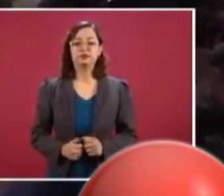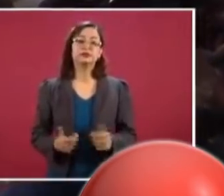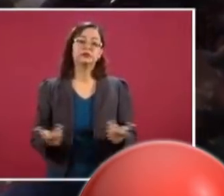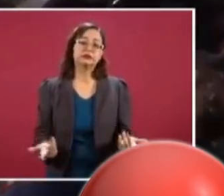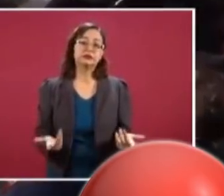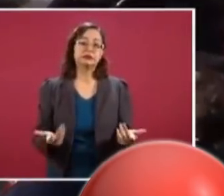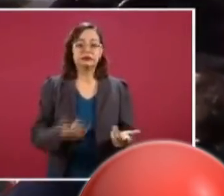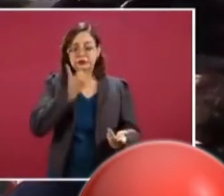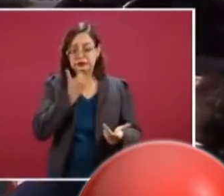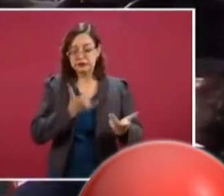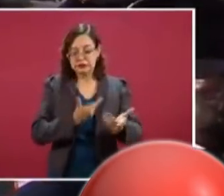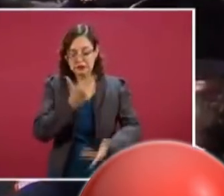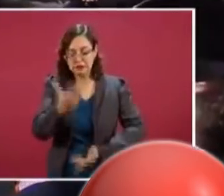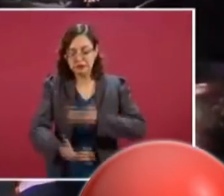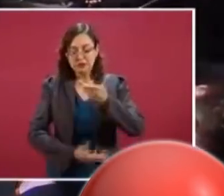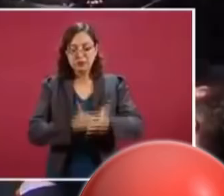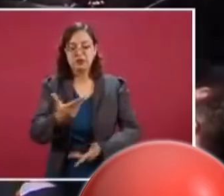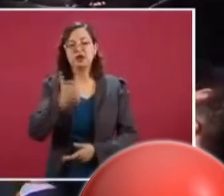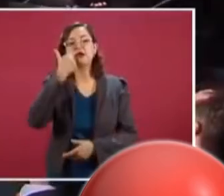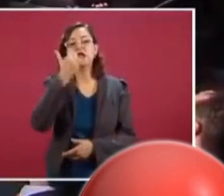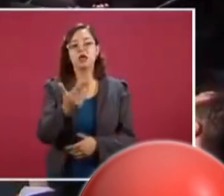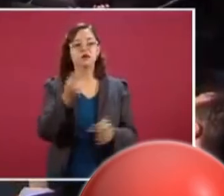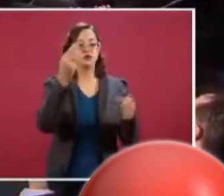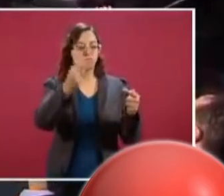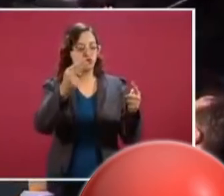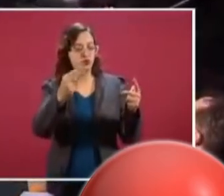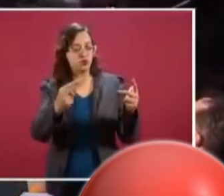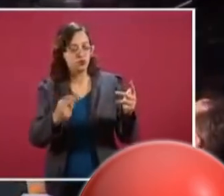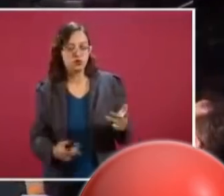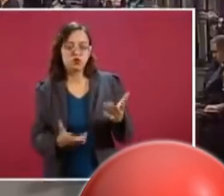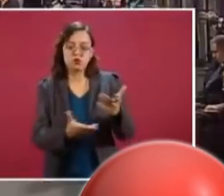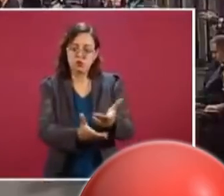disculpas, queremos dar a conocer los nombres de ustedes,